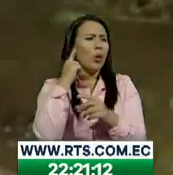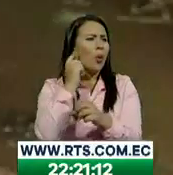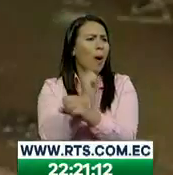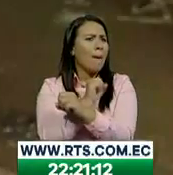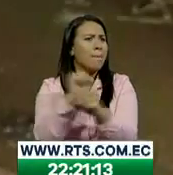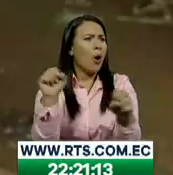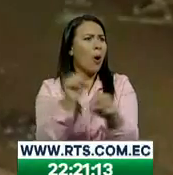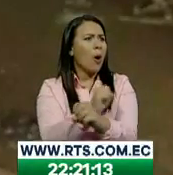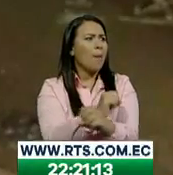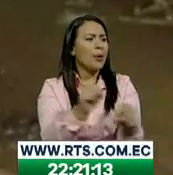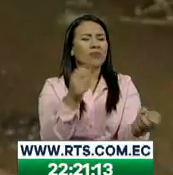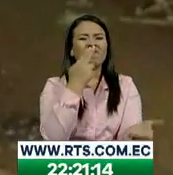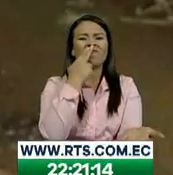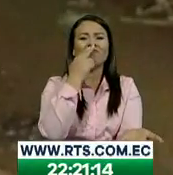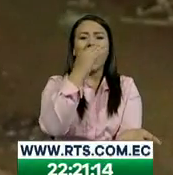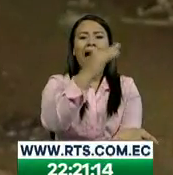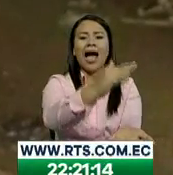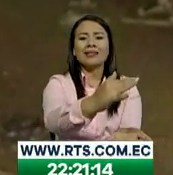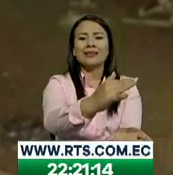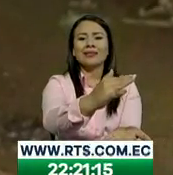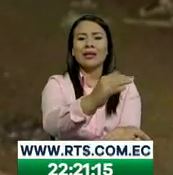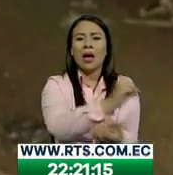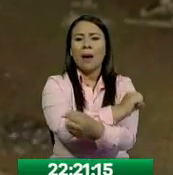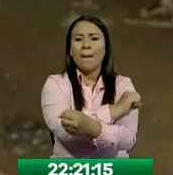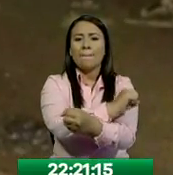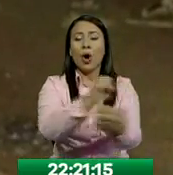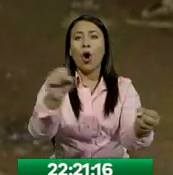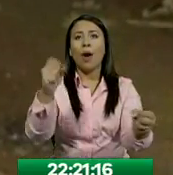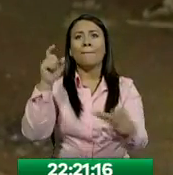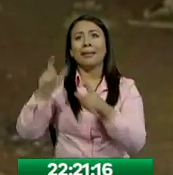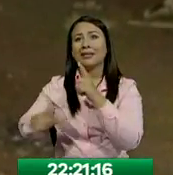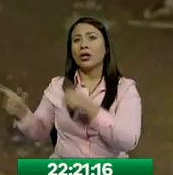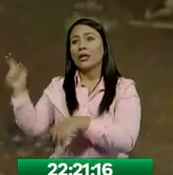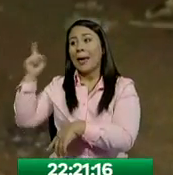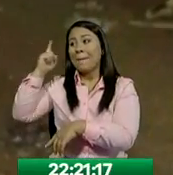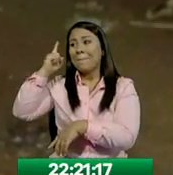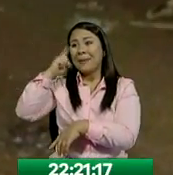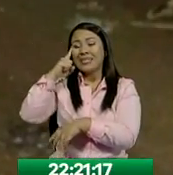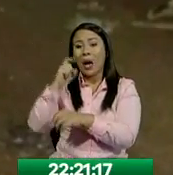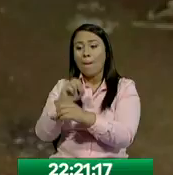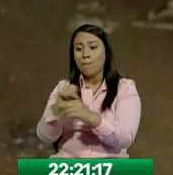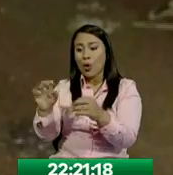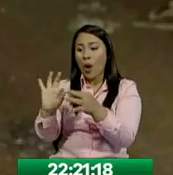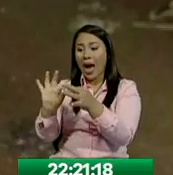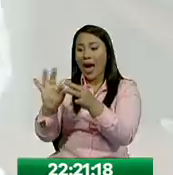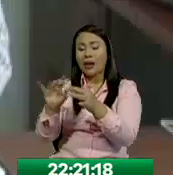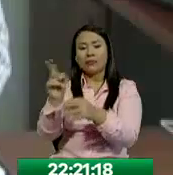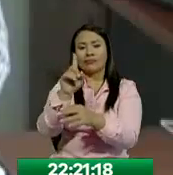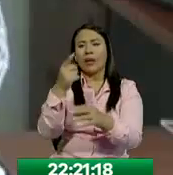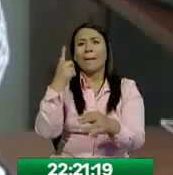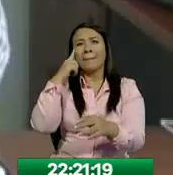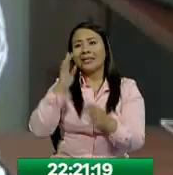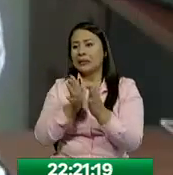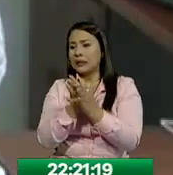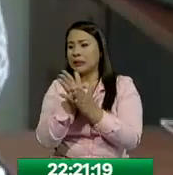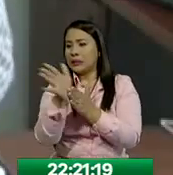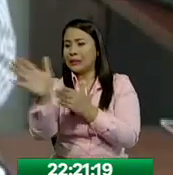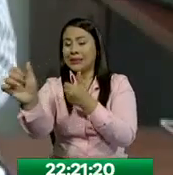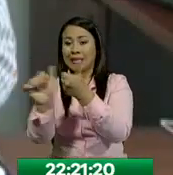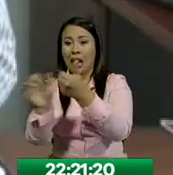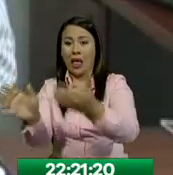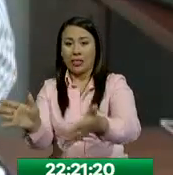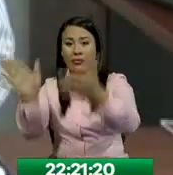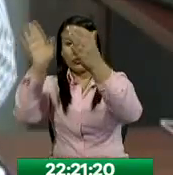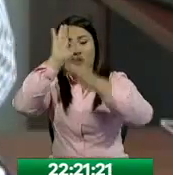características. El estruendo se asemejaba a la activación de una bomba y todo venía del sector del cuartel policial. Hubieron algunas llamadas,